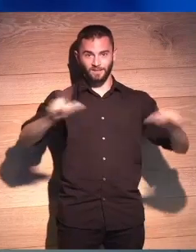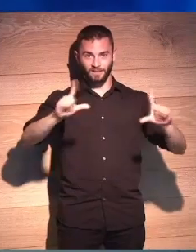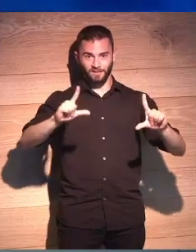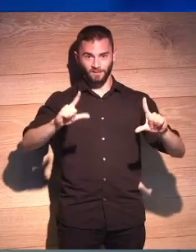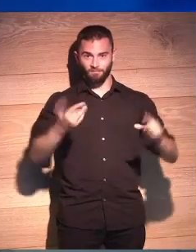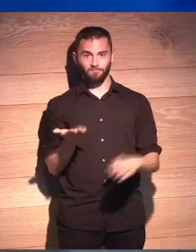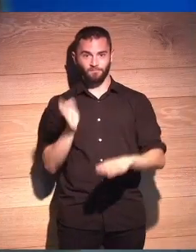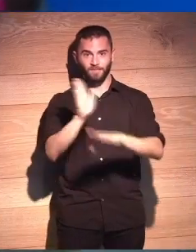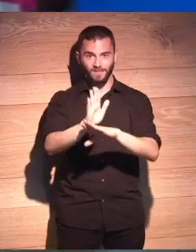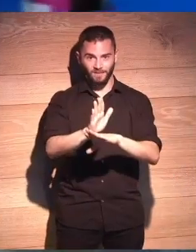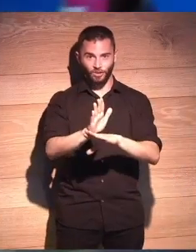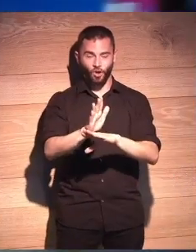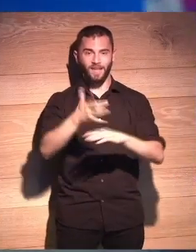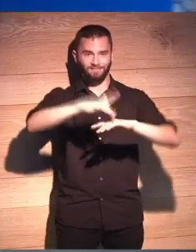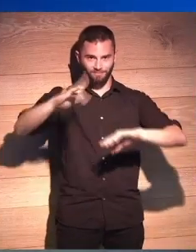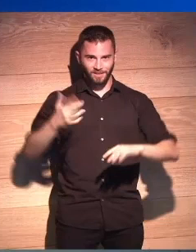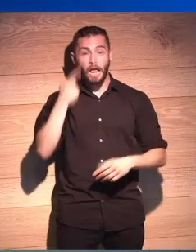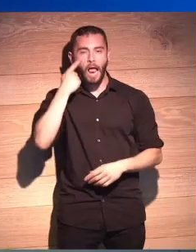verlo.